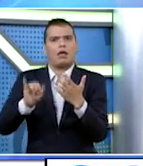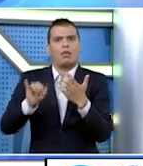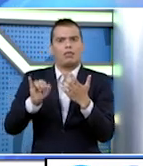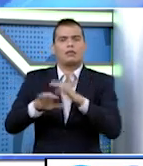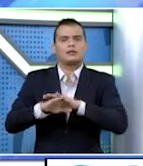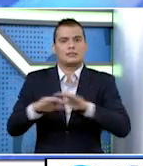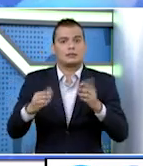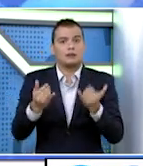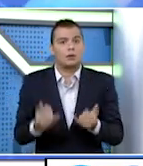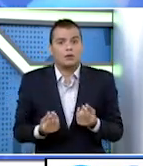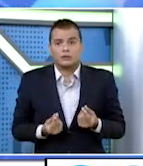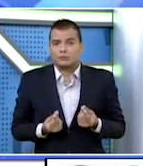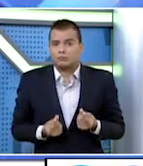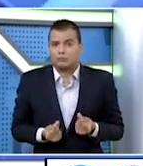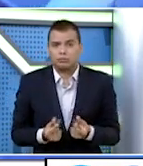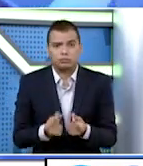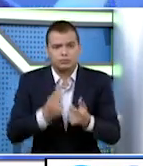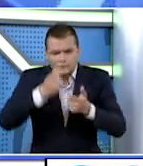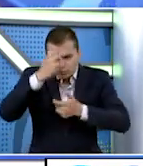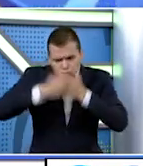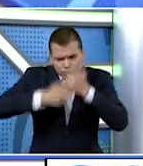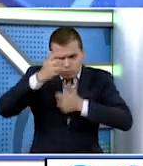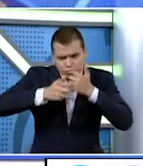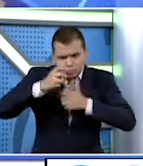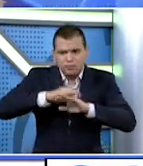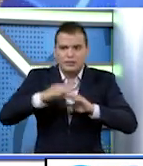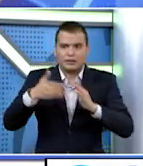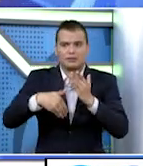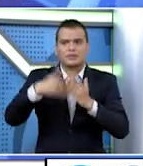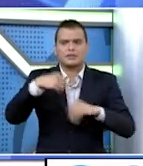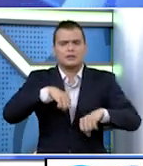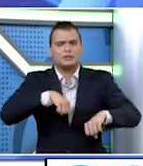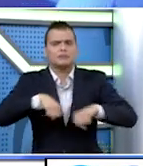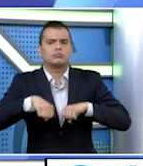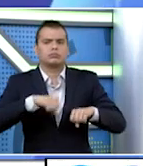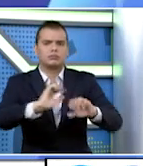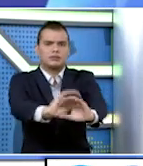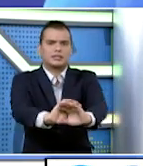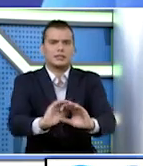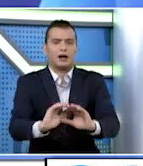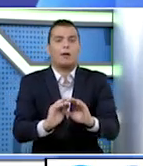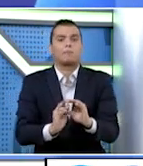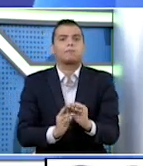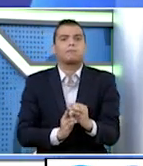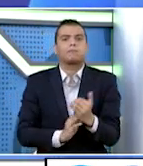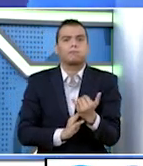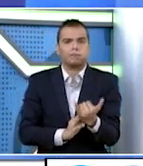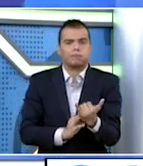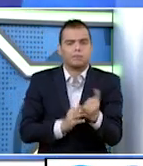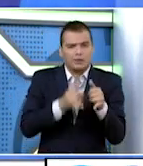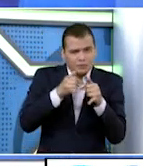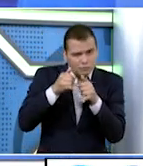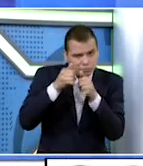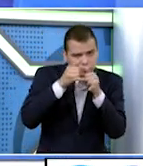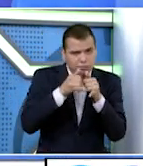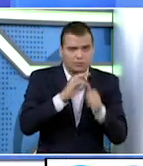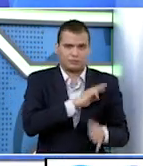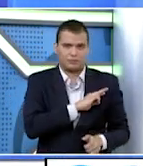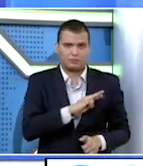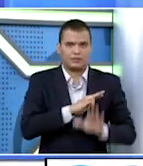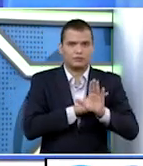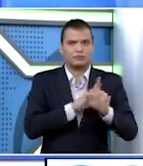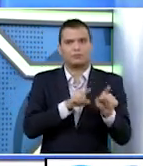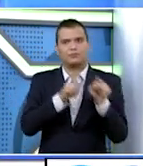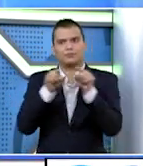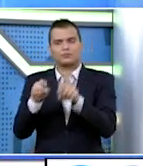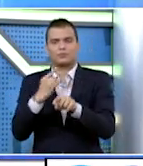Hemos aumentado la capacidad de diagnóstico en la ciudad. Tenemos en este momento el laboratorio del departamento, el laboratorio de